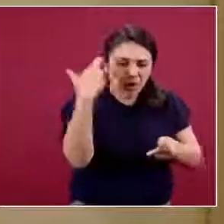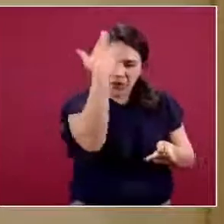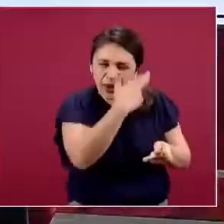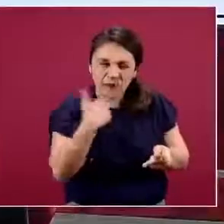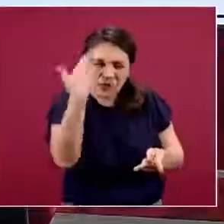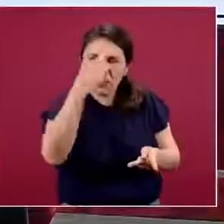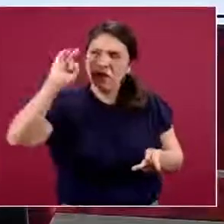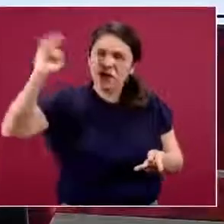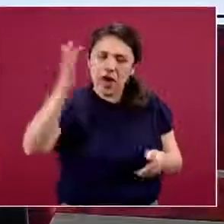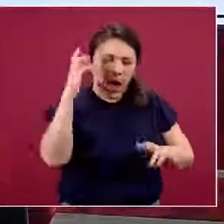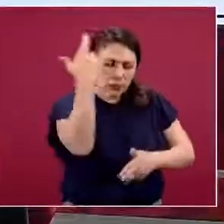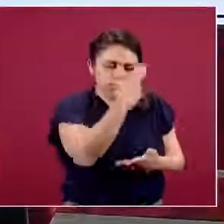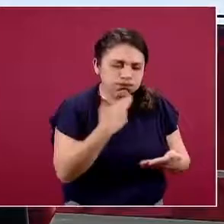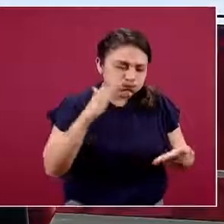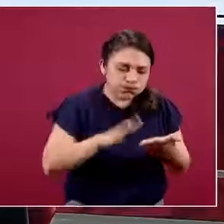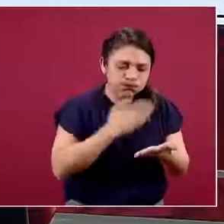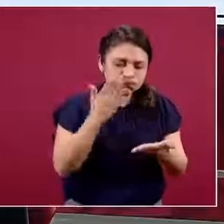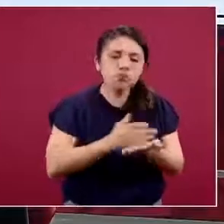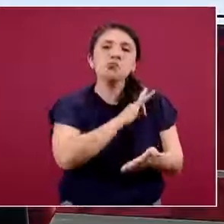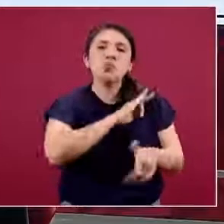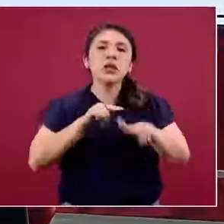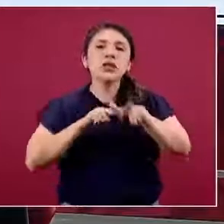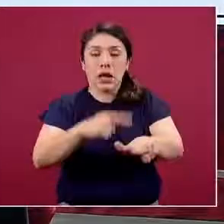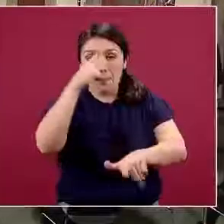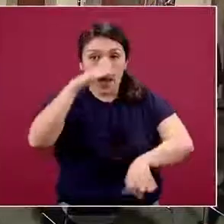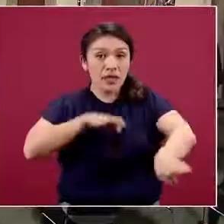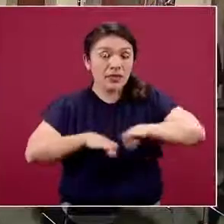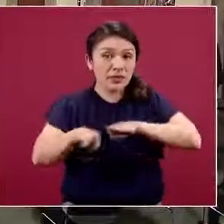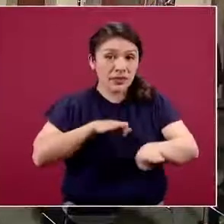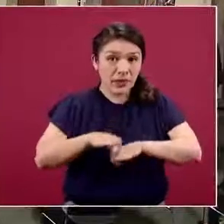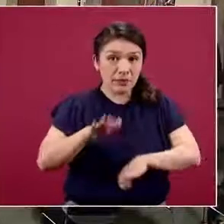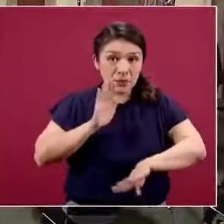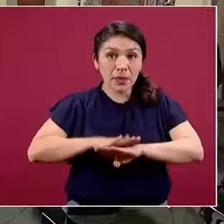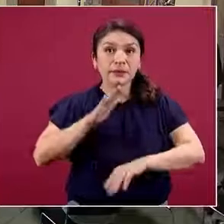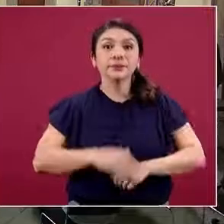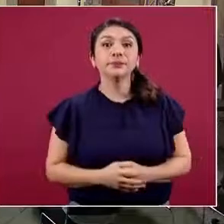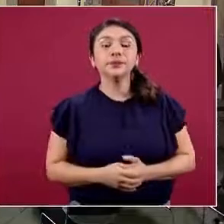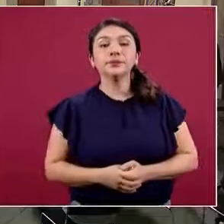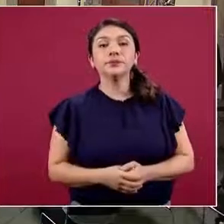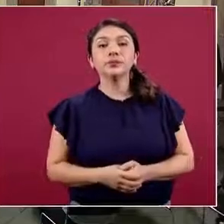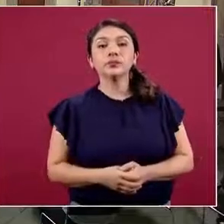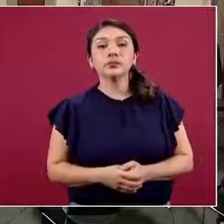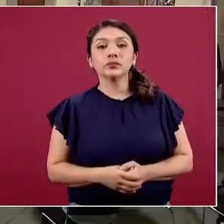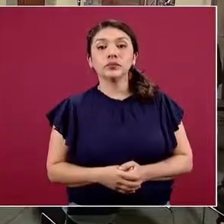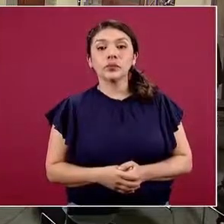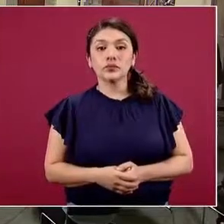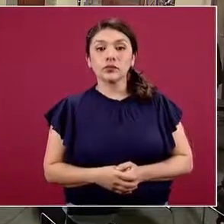la Federación para que puedan continuar con las operaciones. La que sigue, por favor.